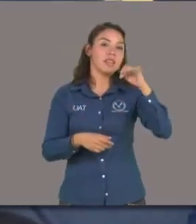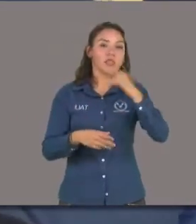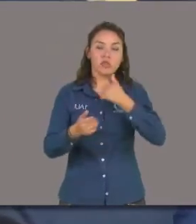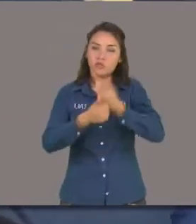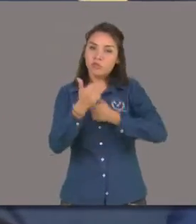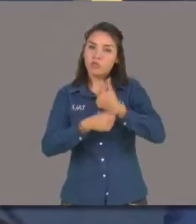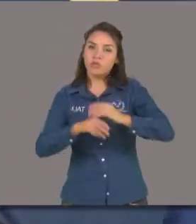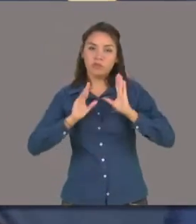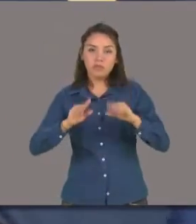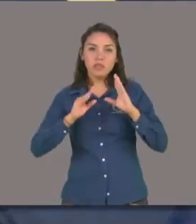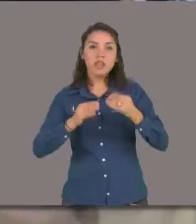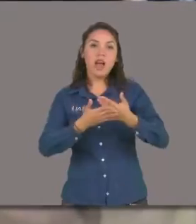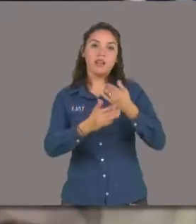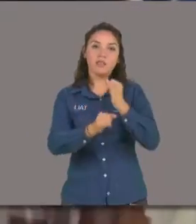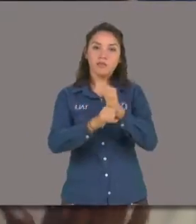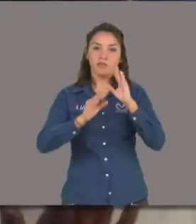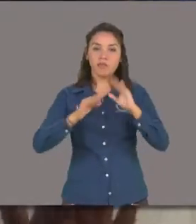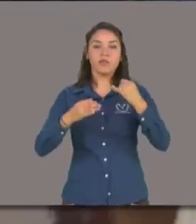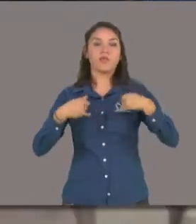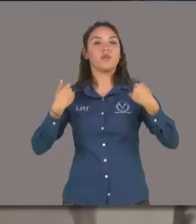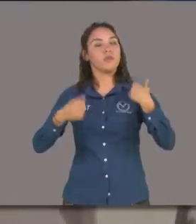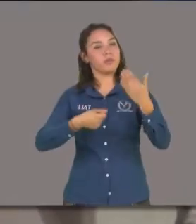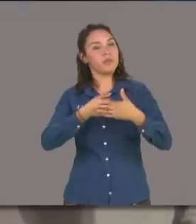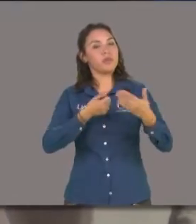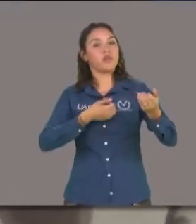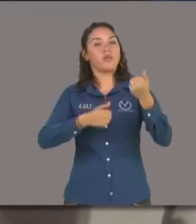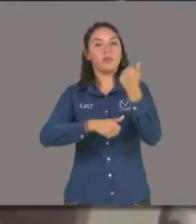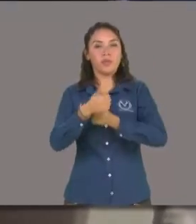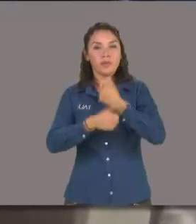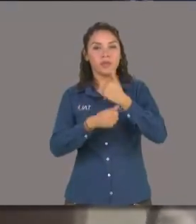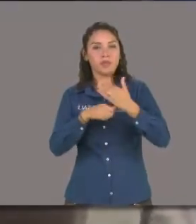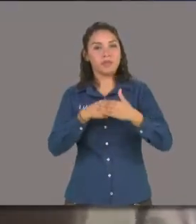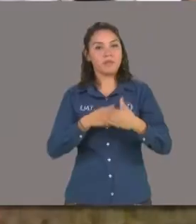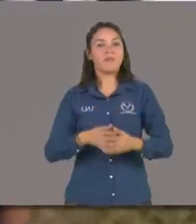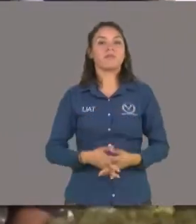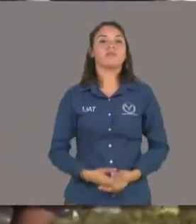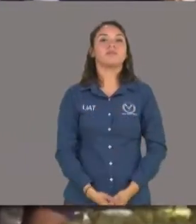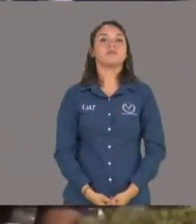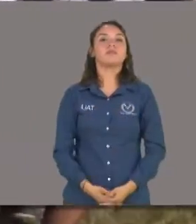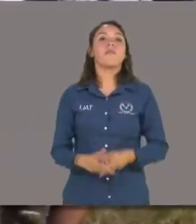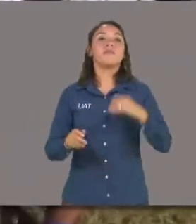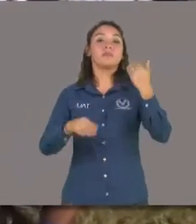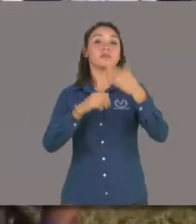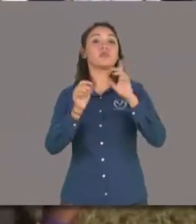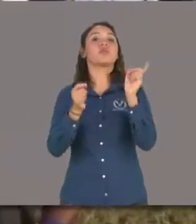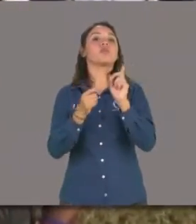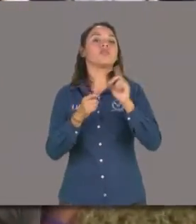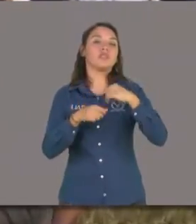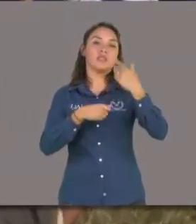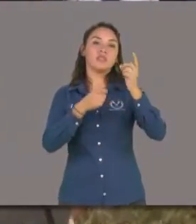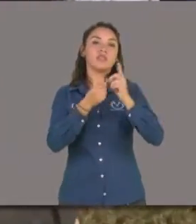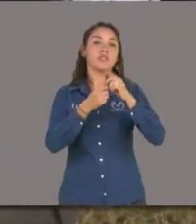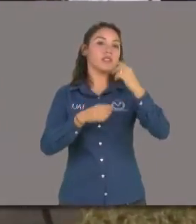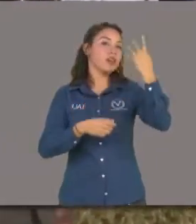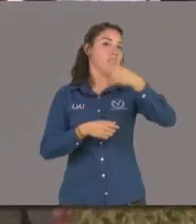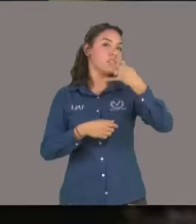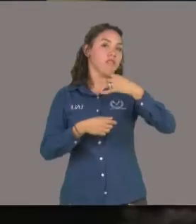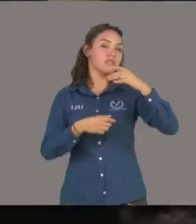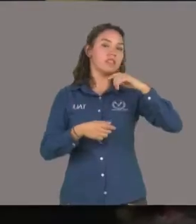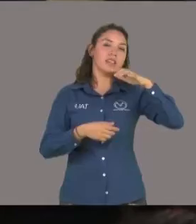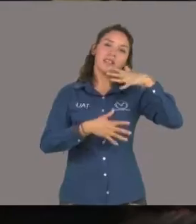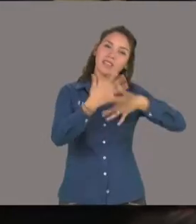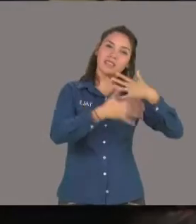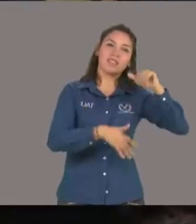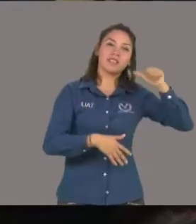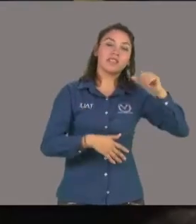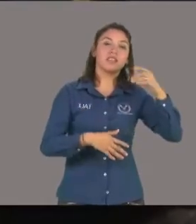ya actúa y con todo el staff de Liga Mayor de Correcamino Victoria. Esto en beneficio de la técnica y la preparación física atlética de